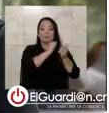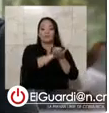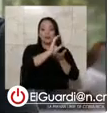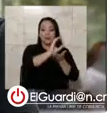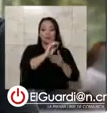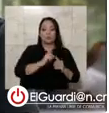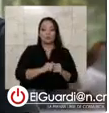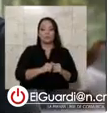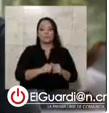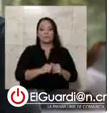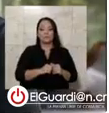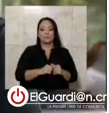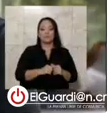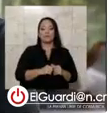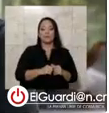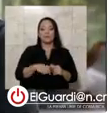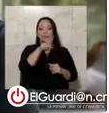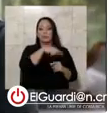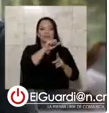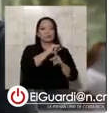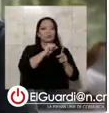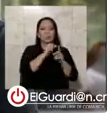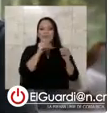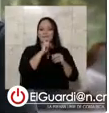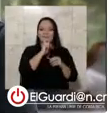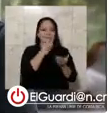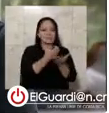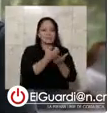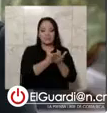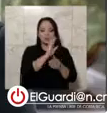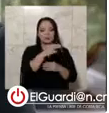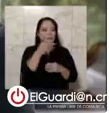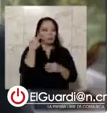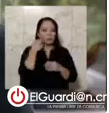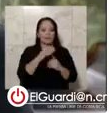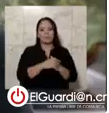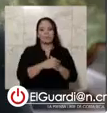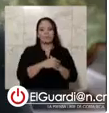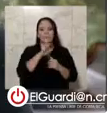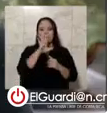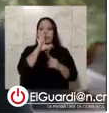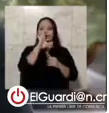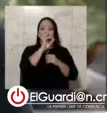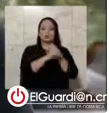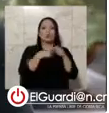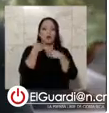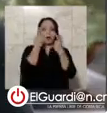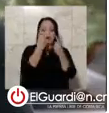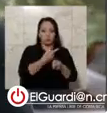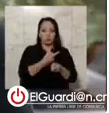Carlos vive probablemente la situación más difícil a nivel económico en toda su historia, 58 años creo de